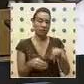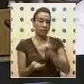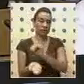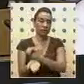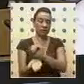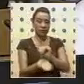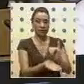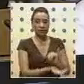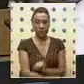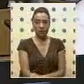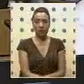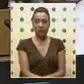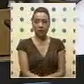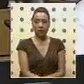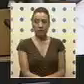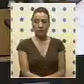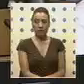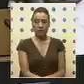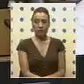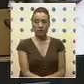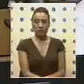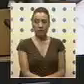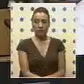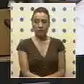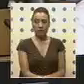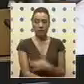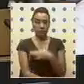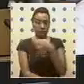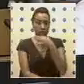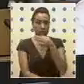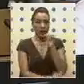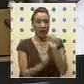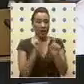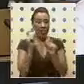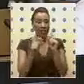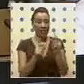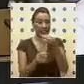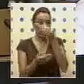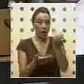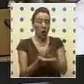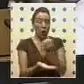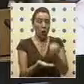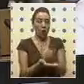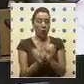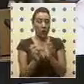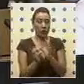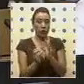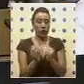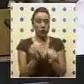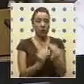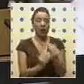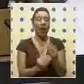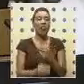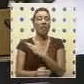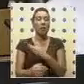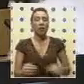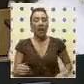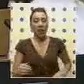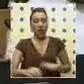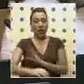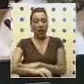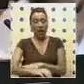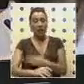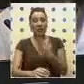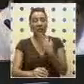instituciones. Quisiera que los que defiendan o han defendido el lucro de una educación superior, diputados de la Alianza,